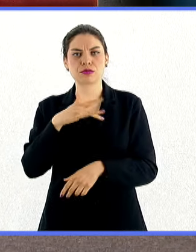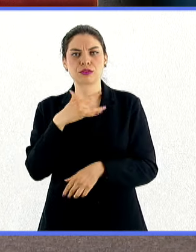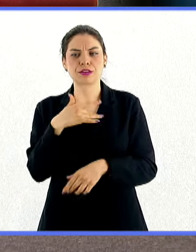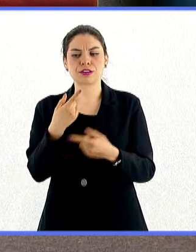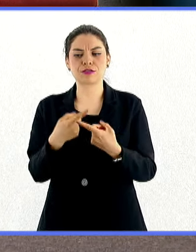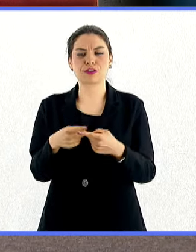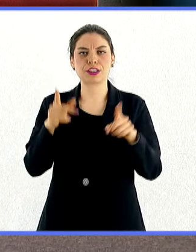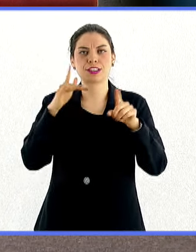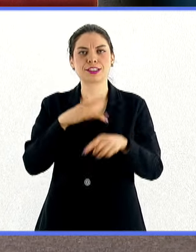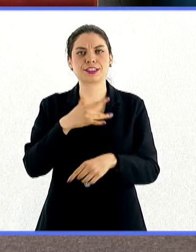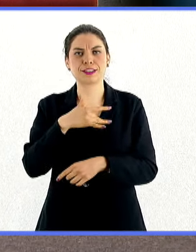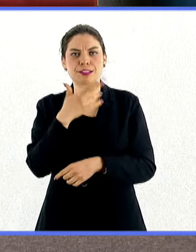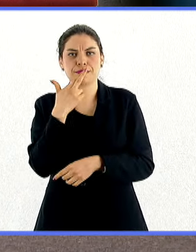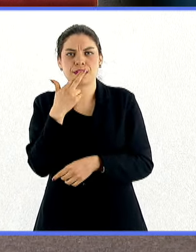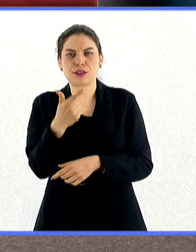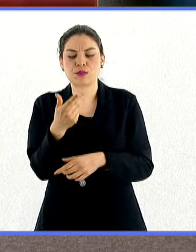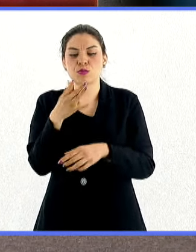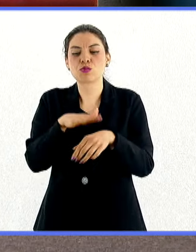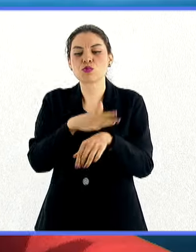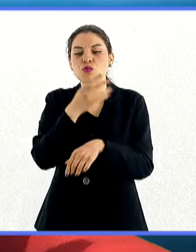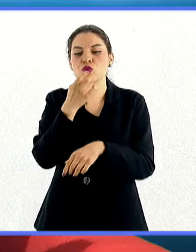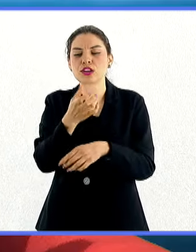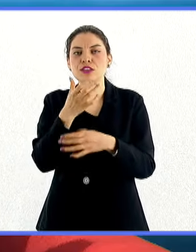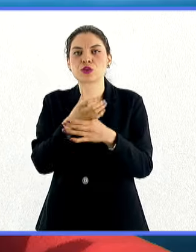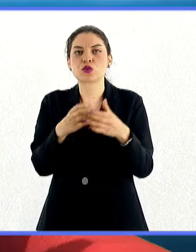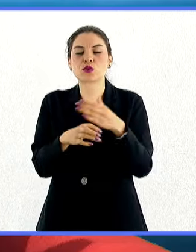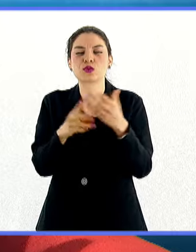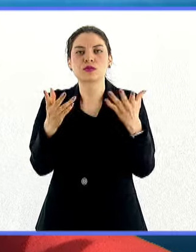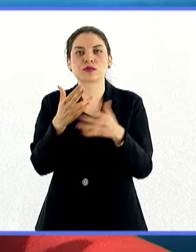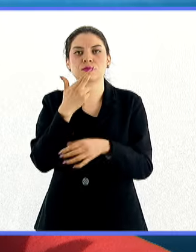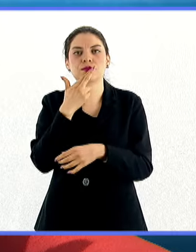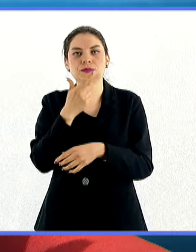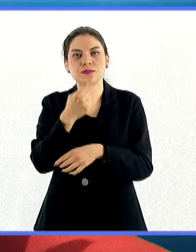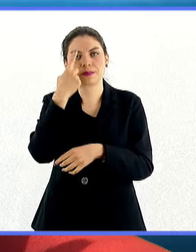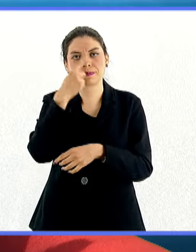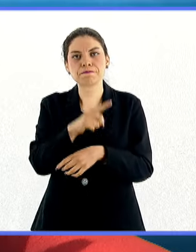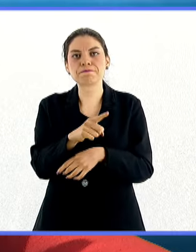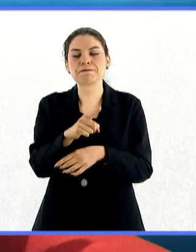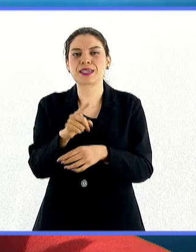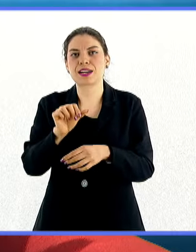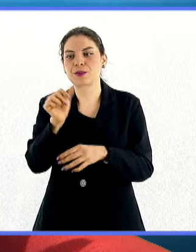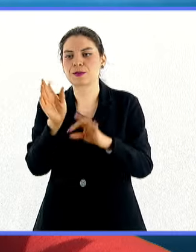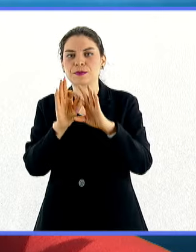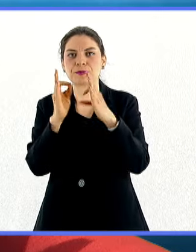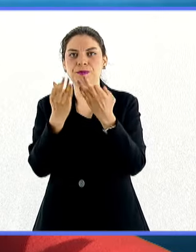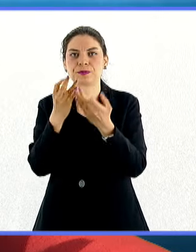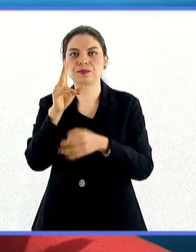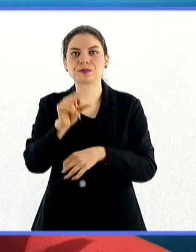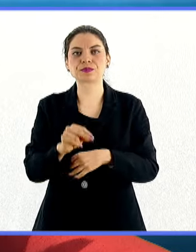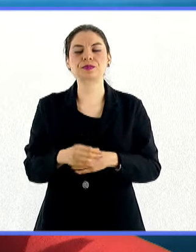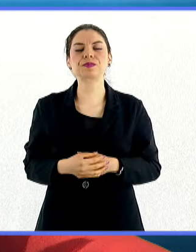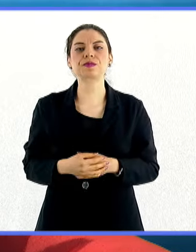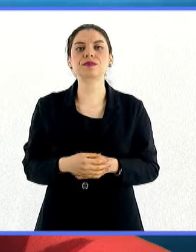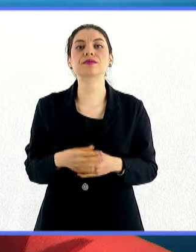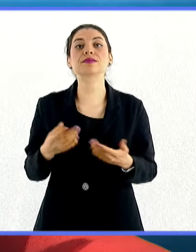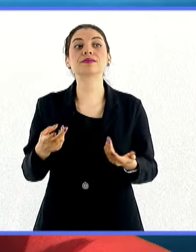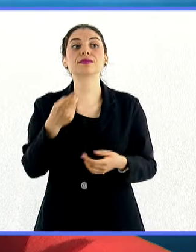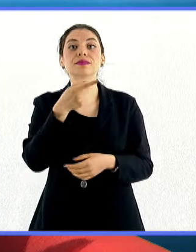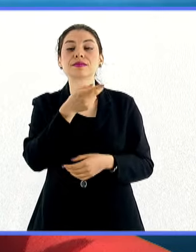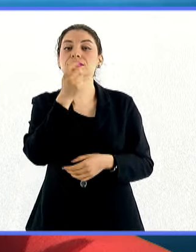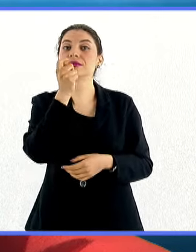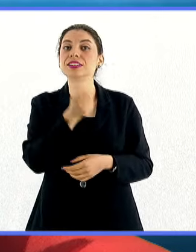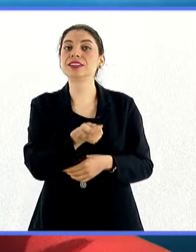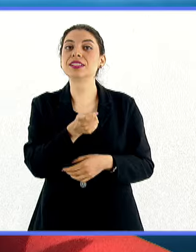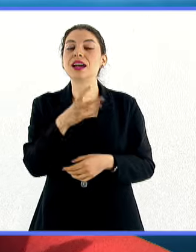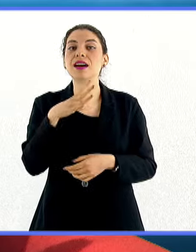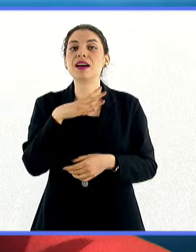cosas que no nos atreveríamos a hacer de otra manera. ¿Y qué hacemos para lograrlo? Juan, acabas de decir algo. Se trata de embarcarse en